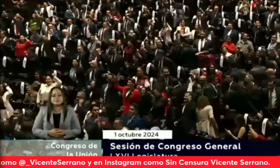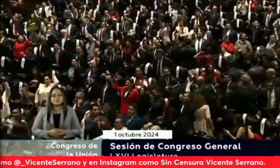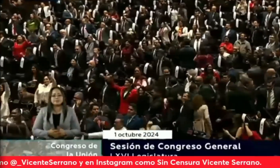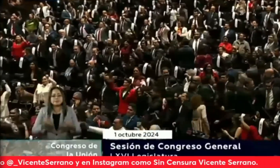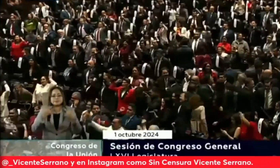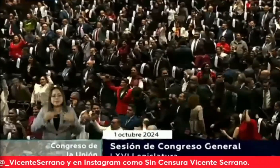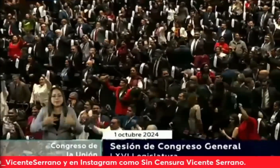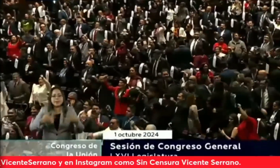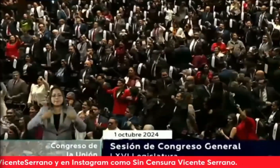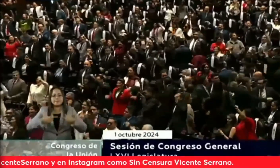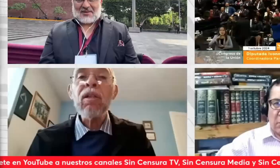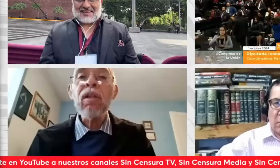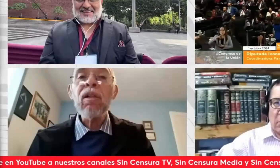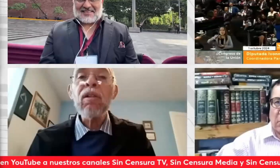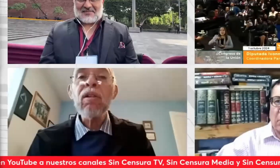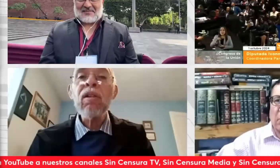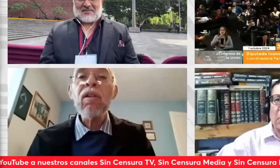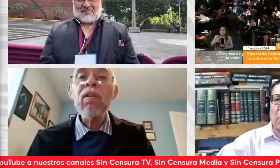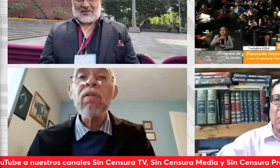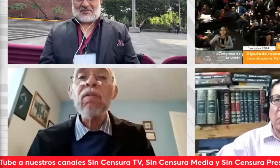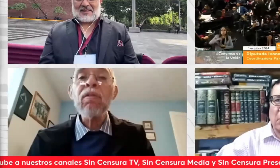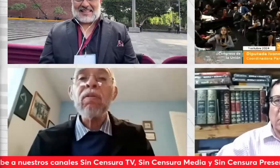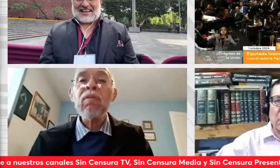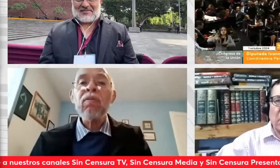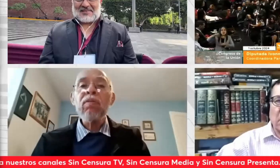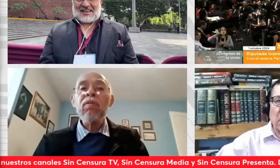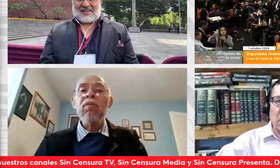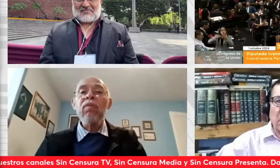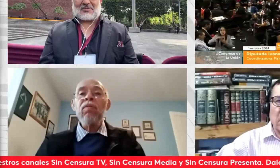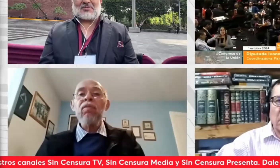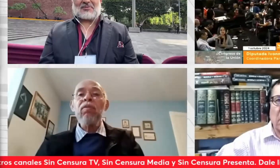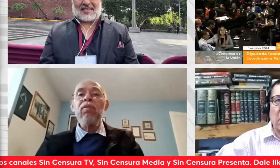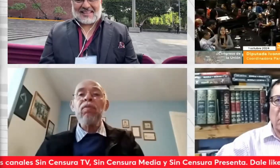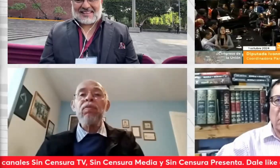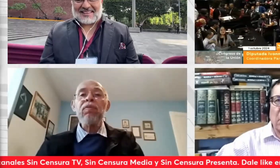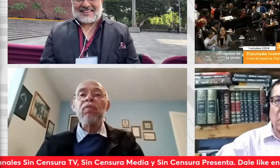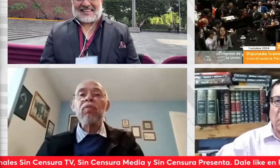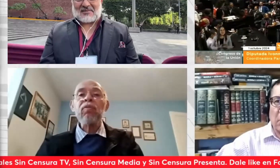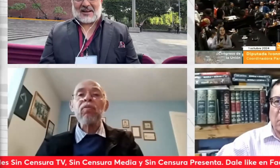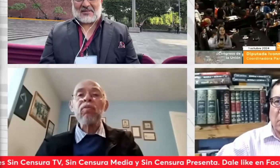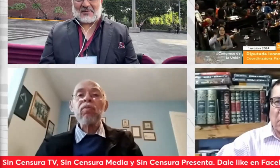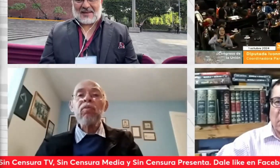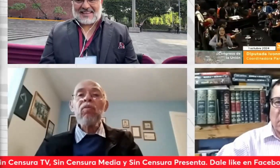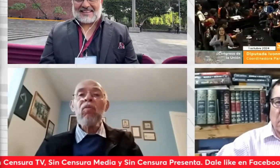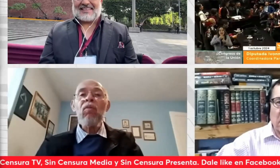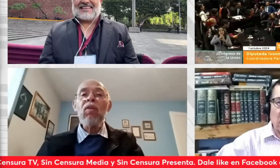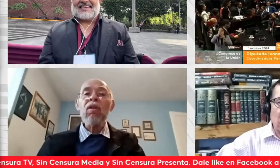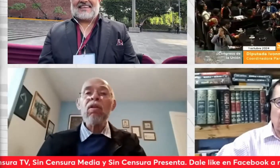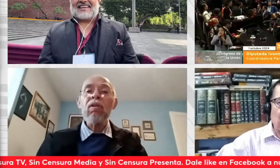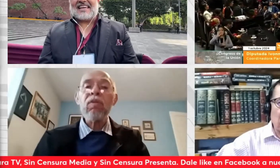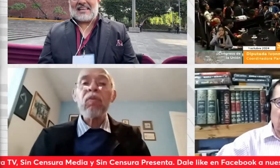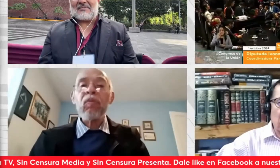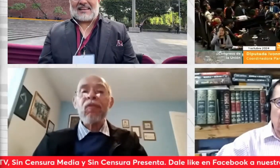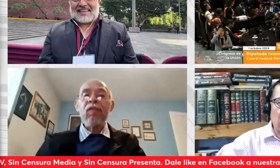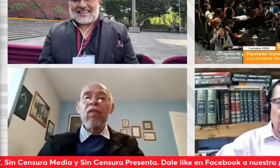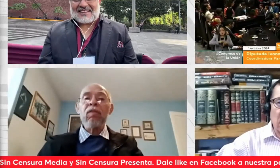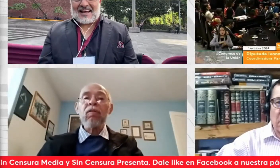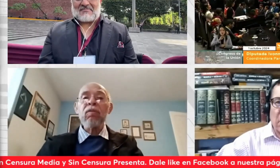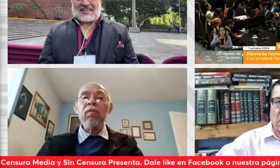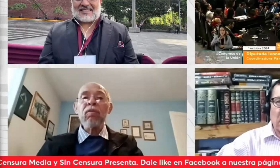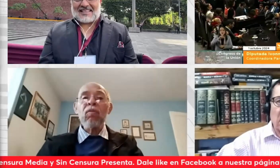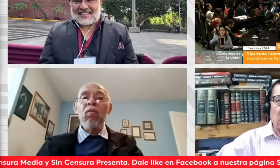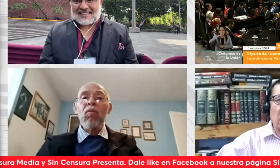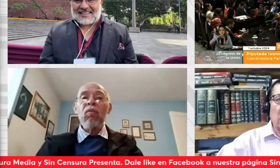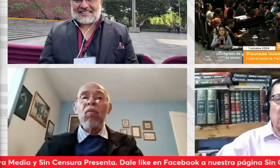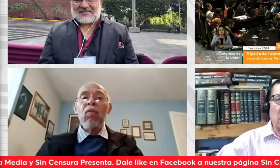lo que está? Escuchemos lo que voy a decir, pero los veteranos del equipo son ustedes y les ha tocado ver ir y venir